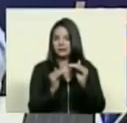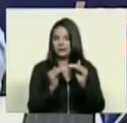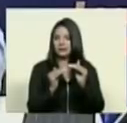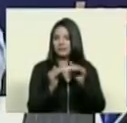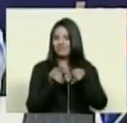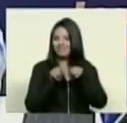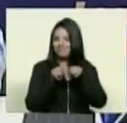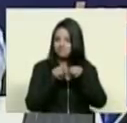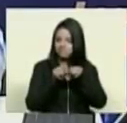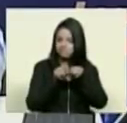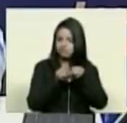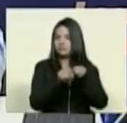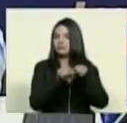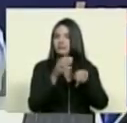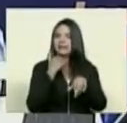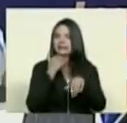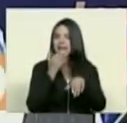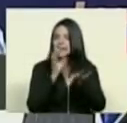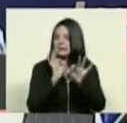pegados.